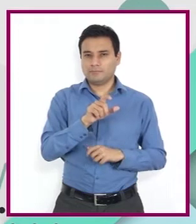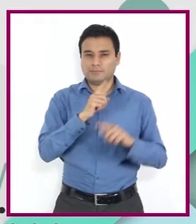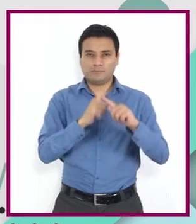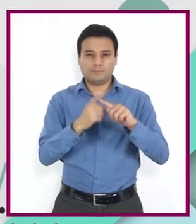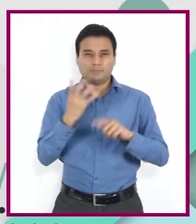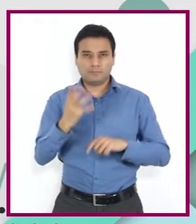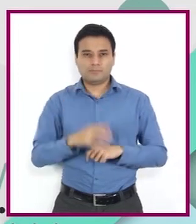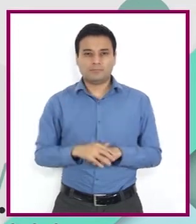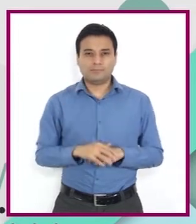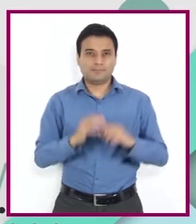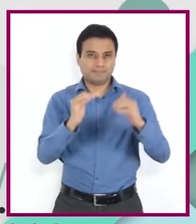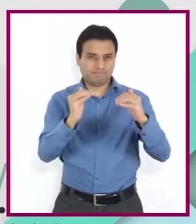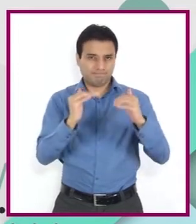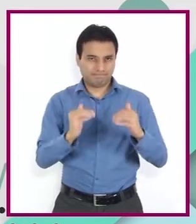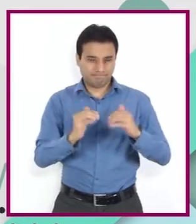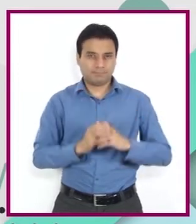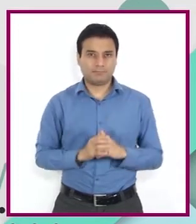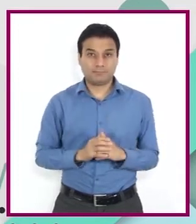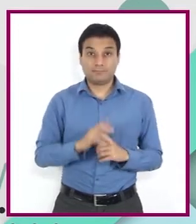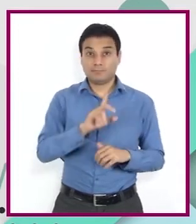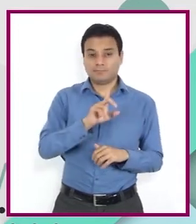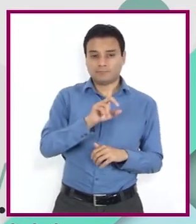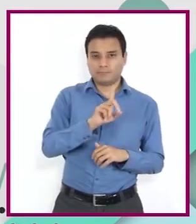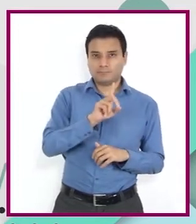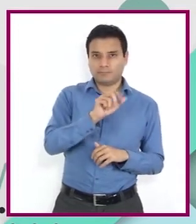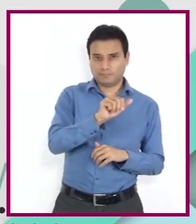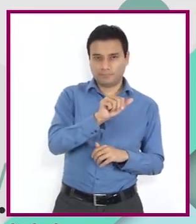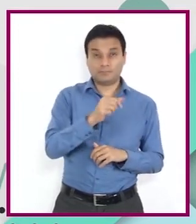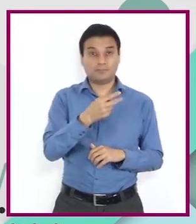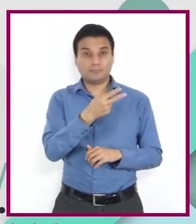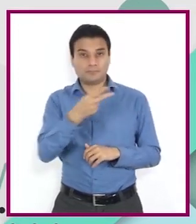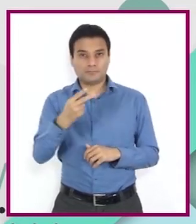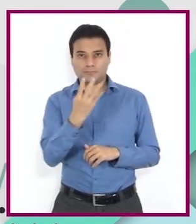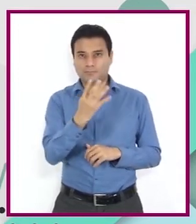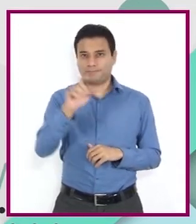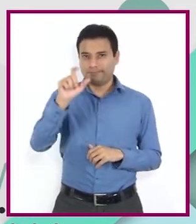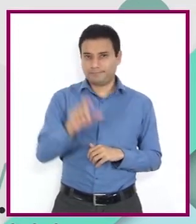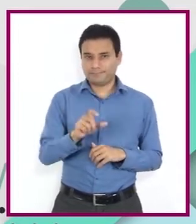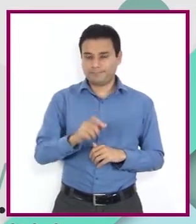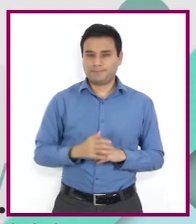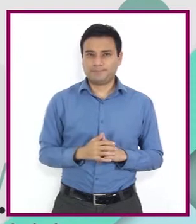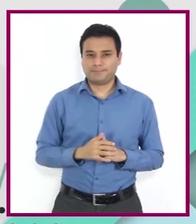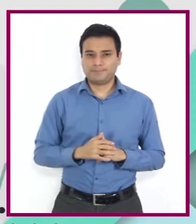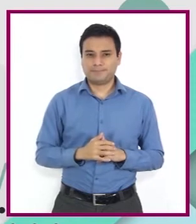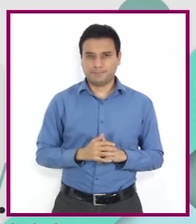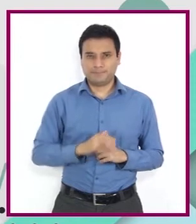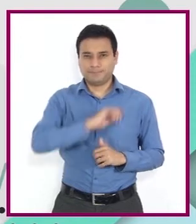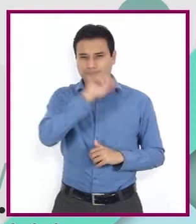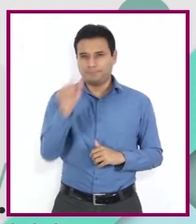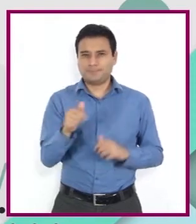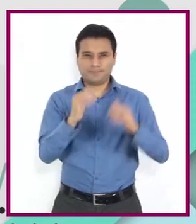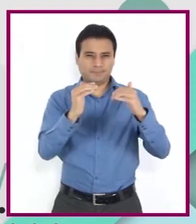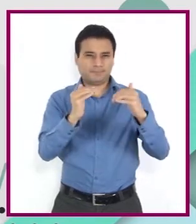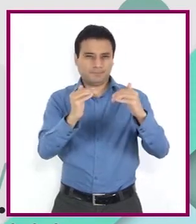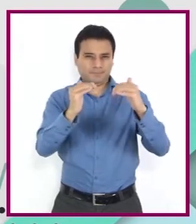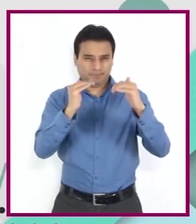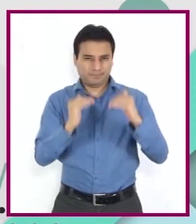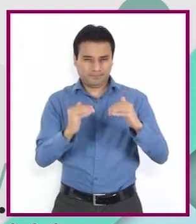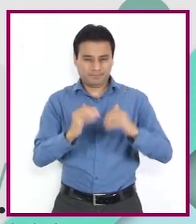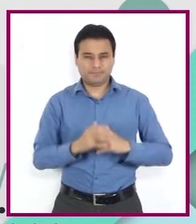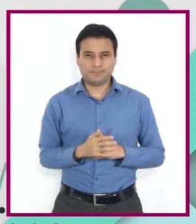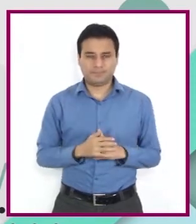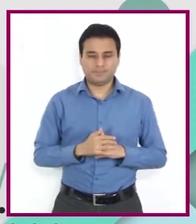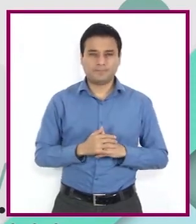Resolvemos los productos y obtenemos 36 es igual a 4X. Aplicamos las propiedades de la igualdad